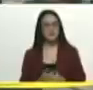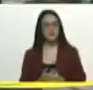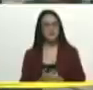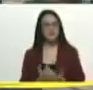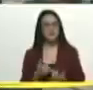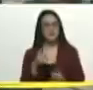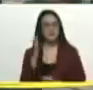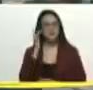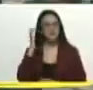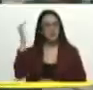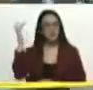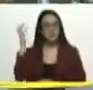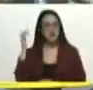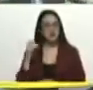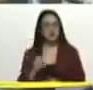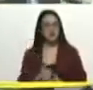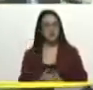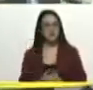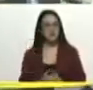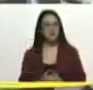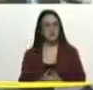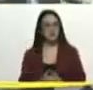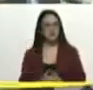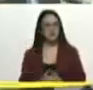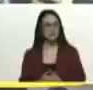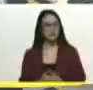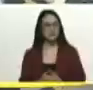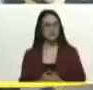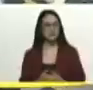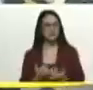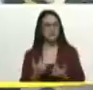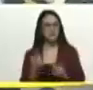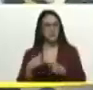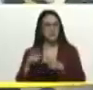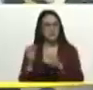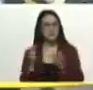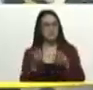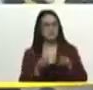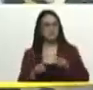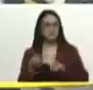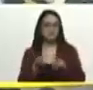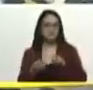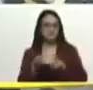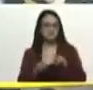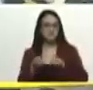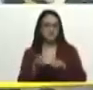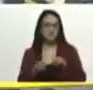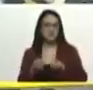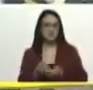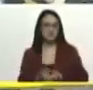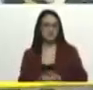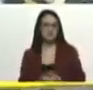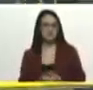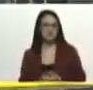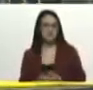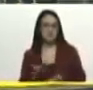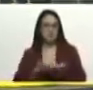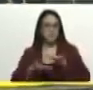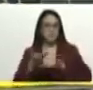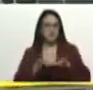he soñado y sigo soñando con la existencia de otras monedas para que podamos hacer comercio